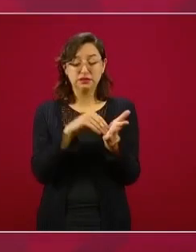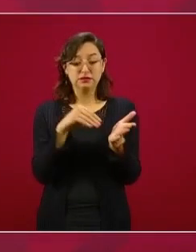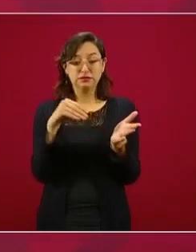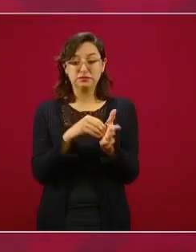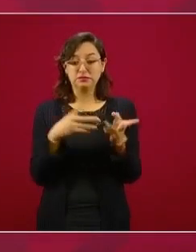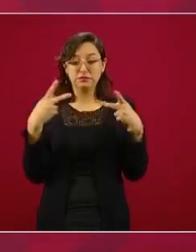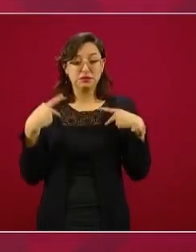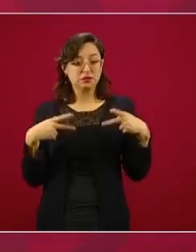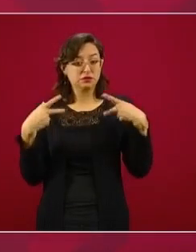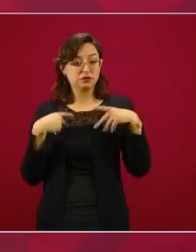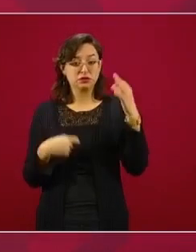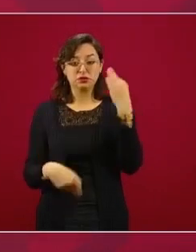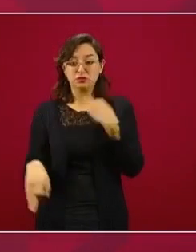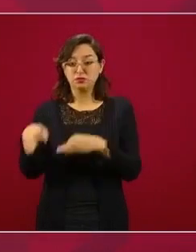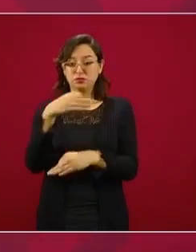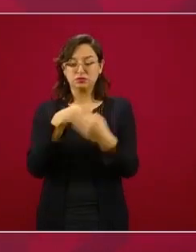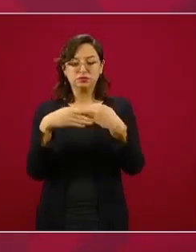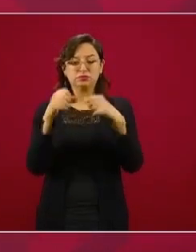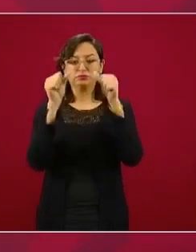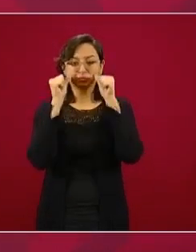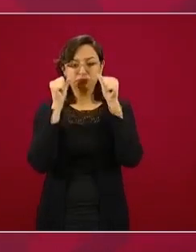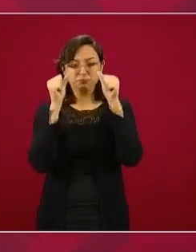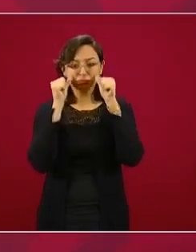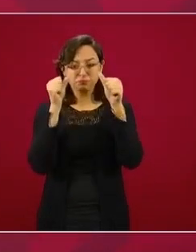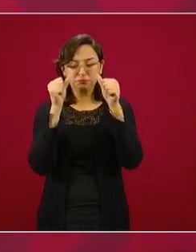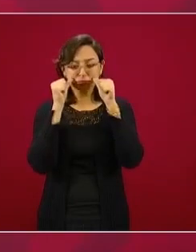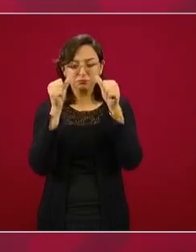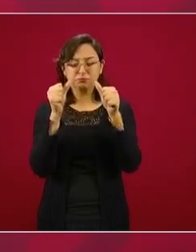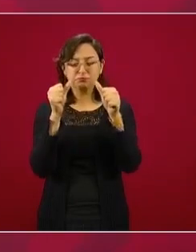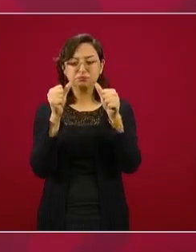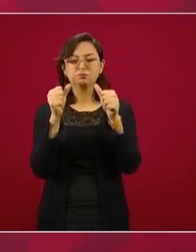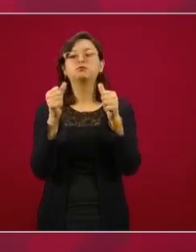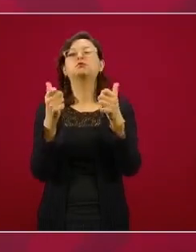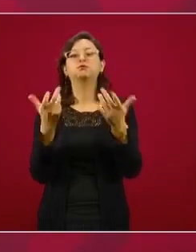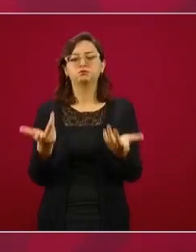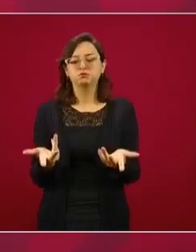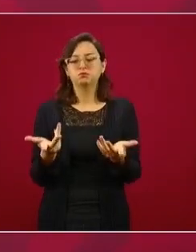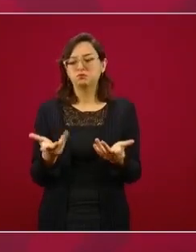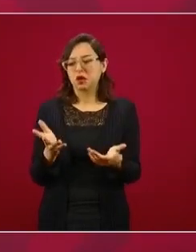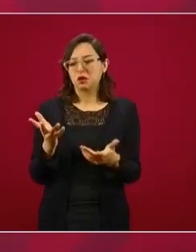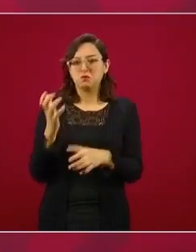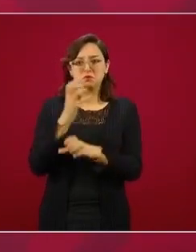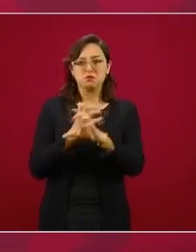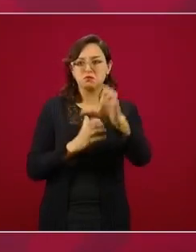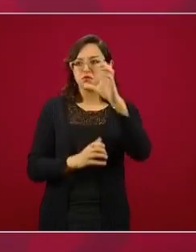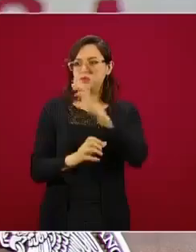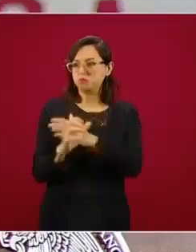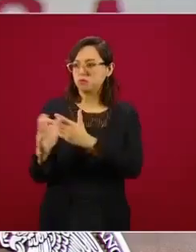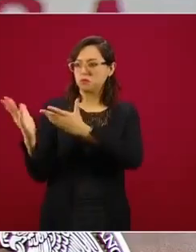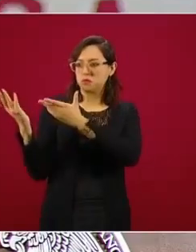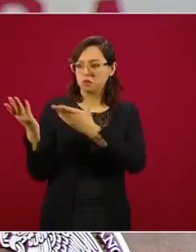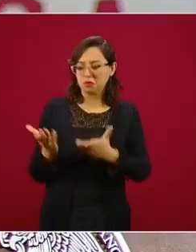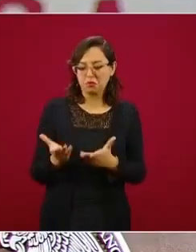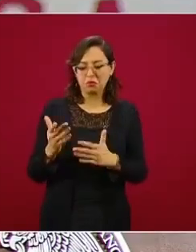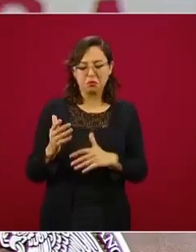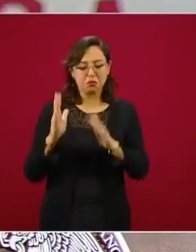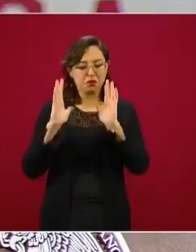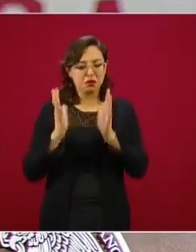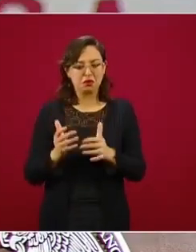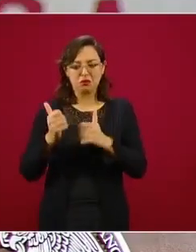atención de toda la población, ya tenemos algo que se va a quedar continuo, porque la epidemia no nos va a